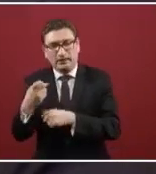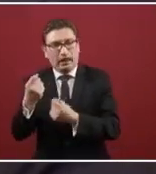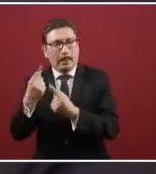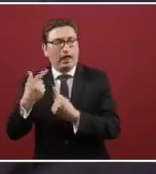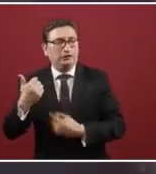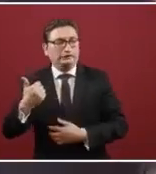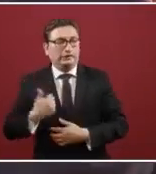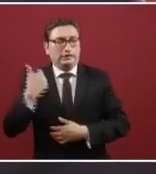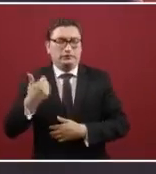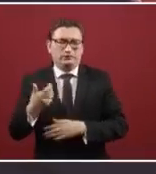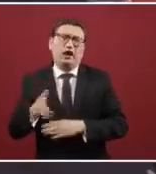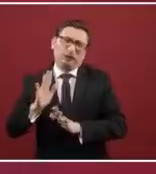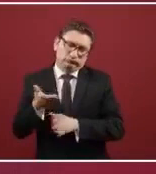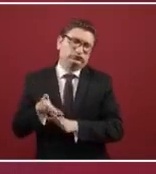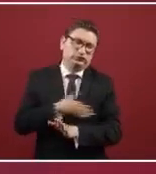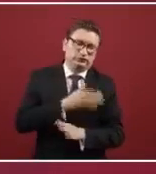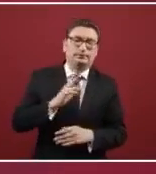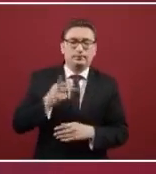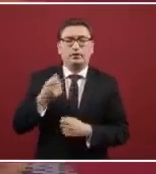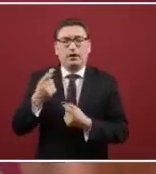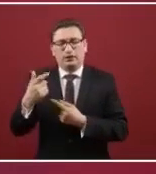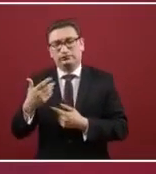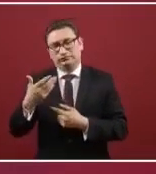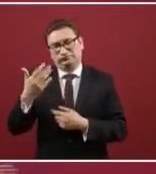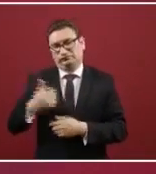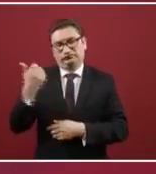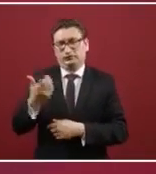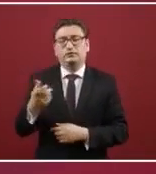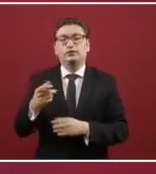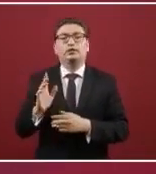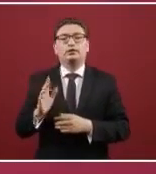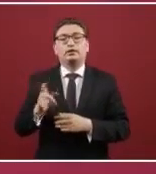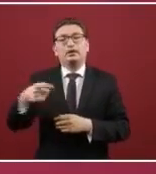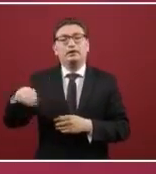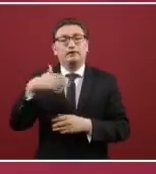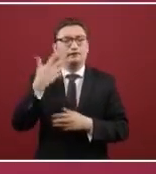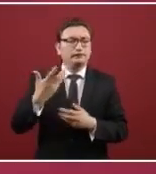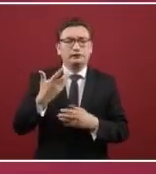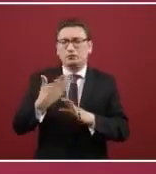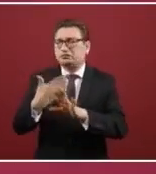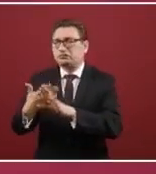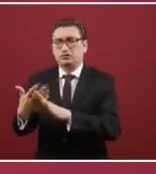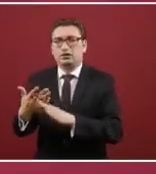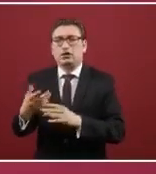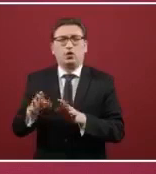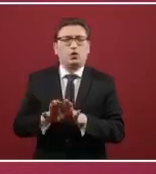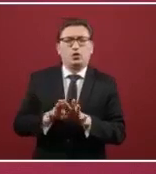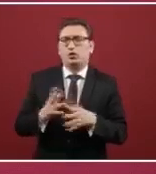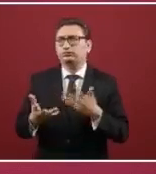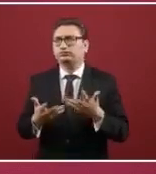aprovecharon para, bueno, desde antes, ¿no?, porque ya andaban ahí buscando